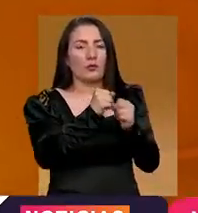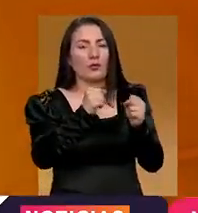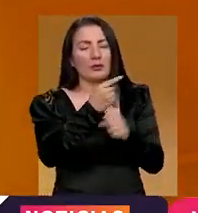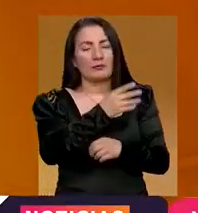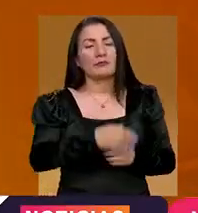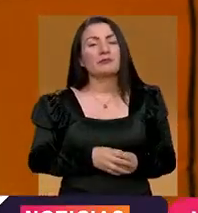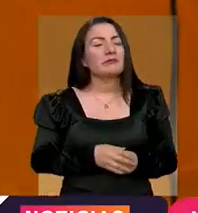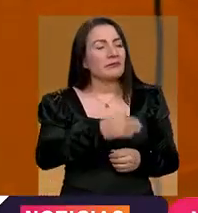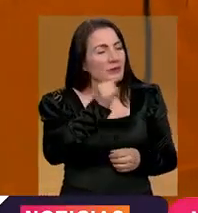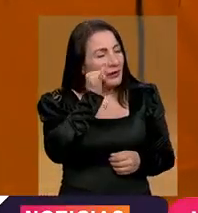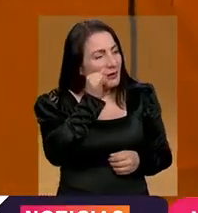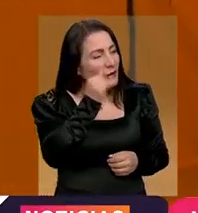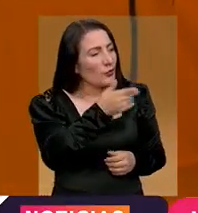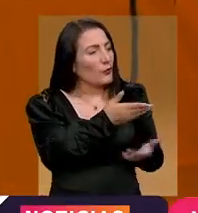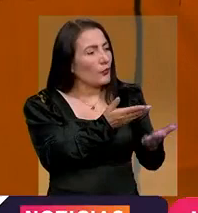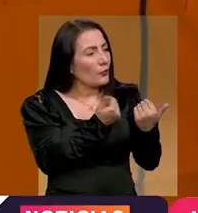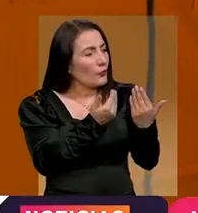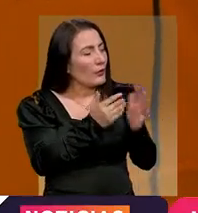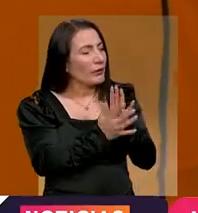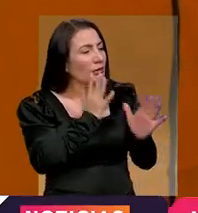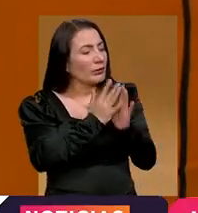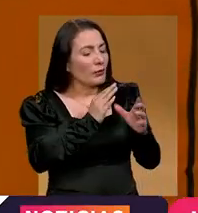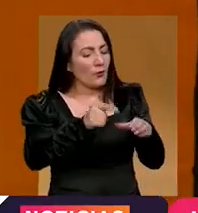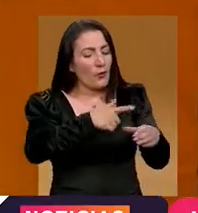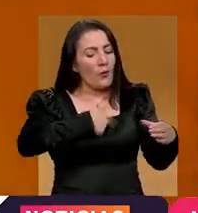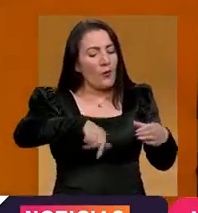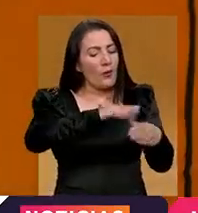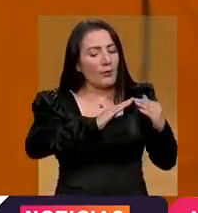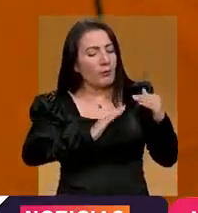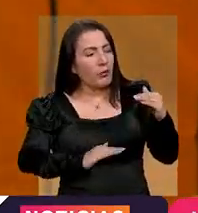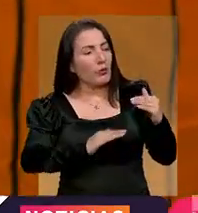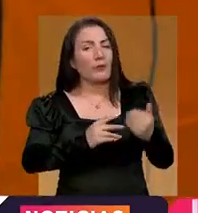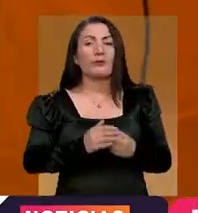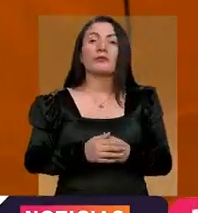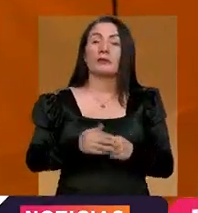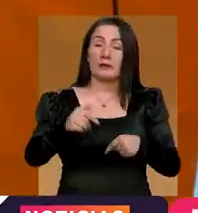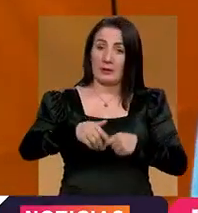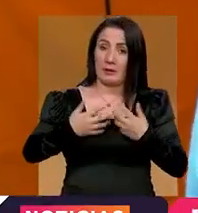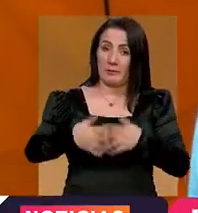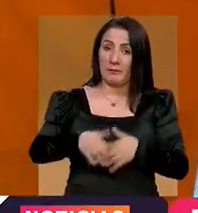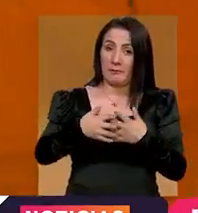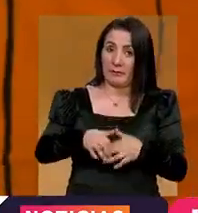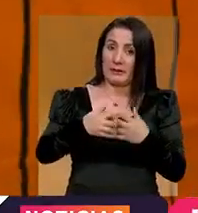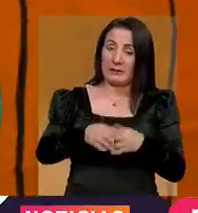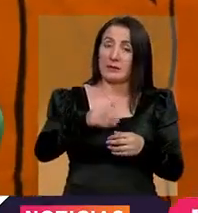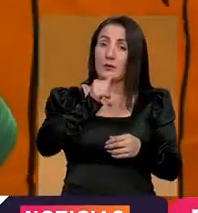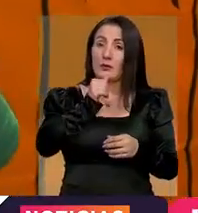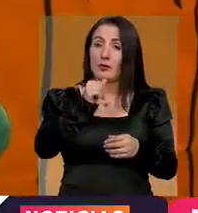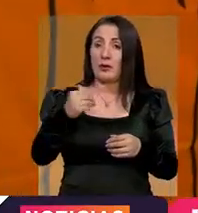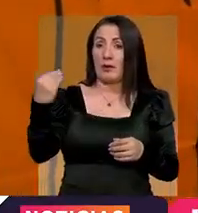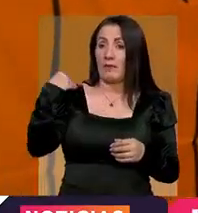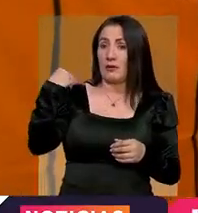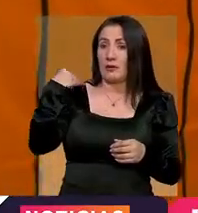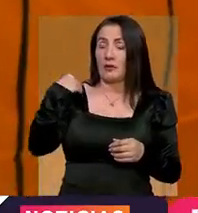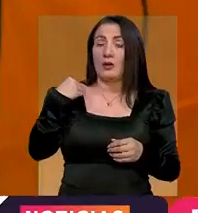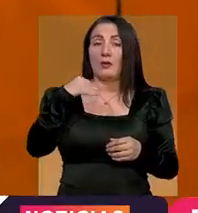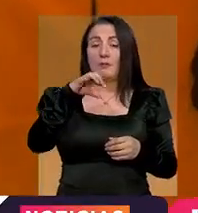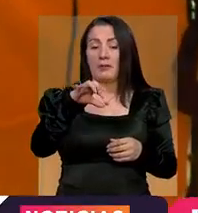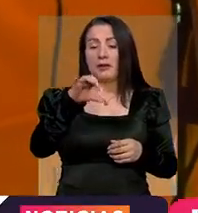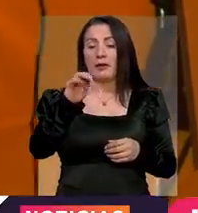Ingeniero, ¿cómo avanza el tema de este hueco? Bueno, muy bien, la empresa desde el momento que se activó el PMU,